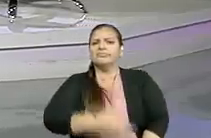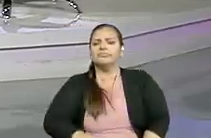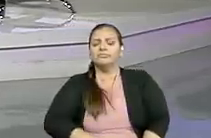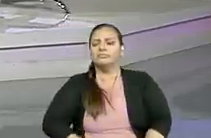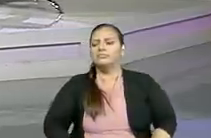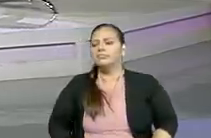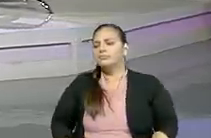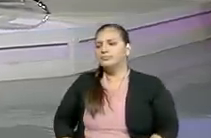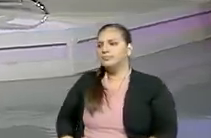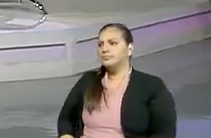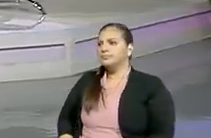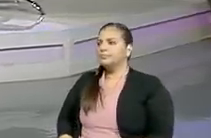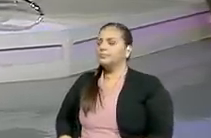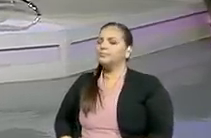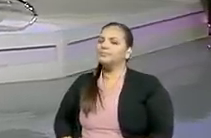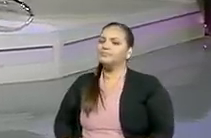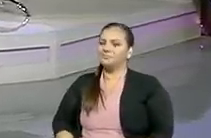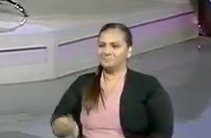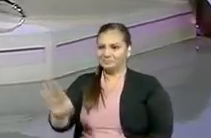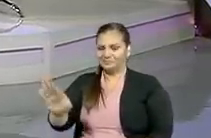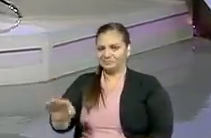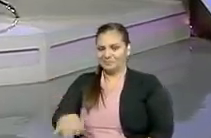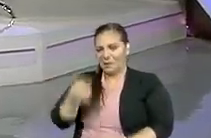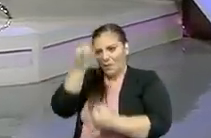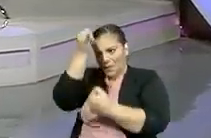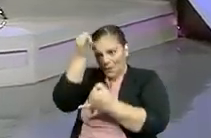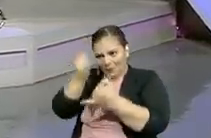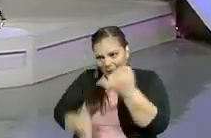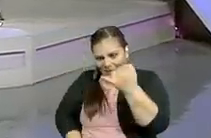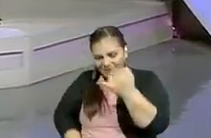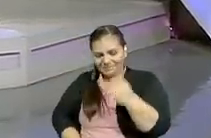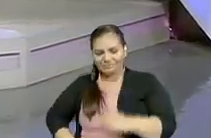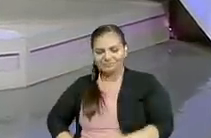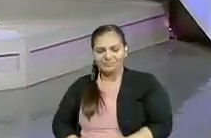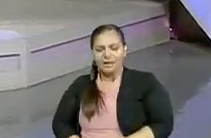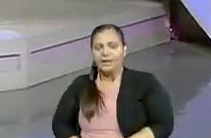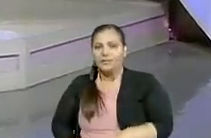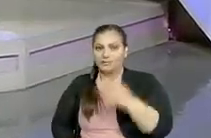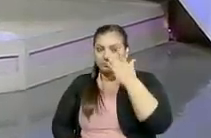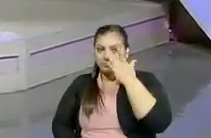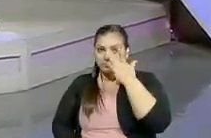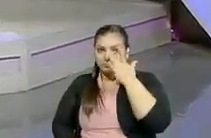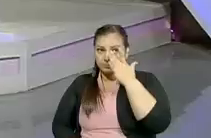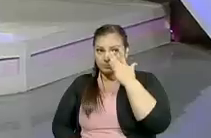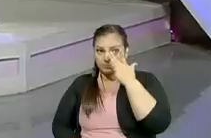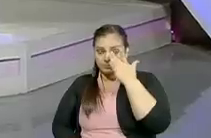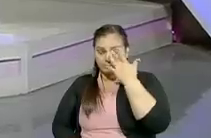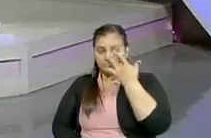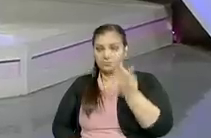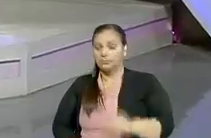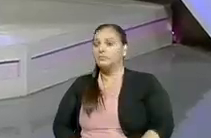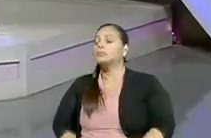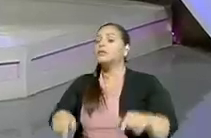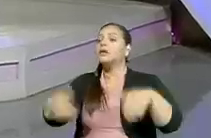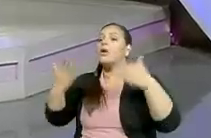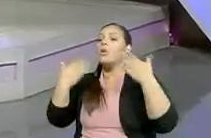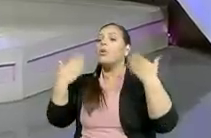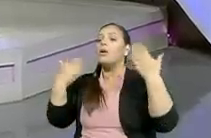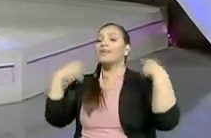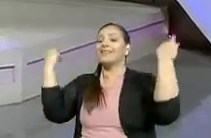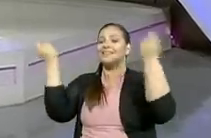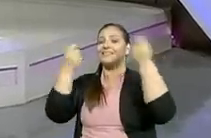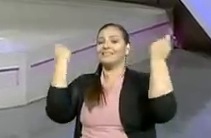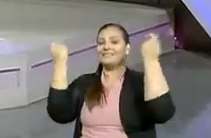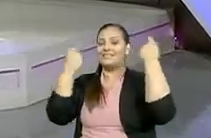cumplido. Abogado Nebot, dicen que el plato fuerte se deja para el final y el punto culminante de las fiestas de Guayaquil será